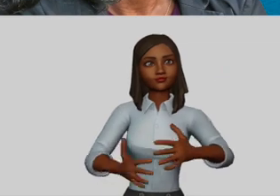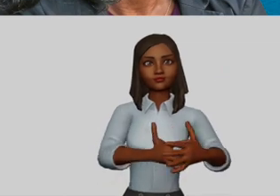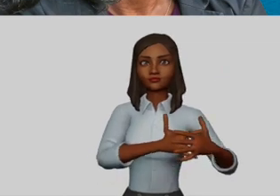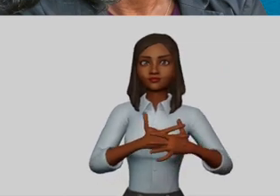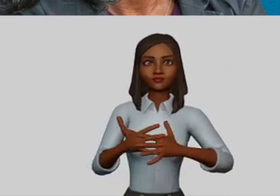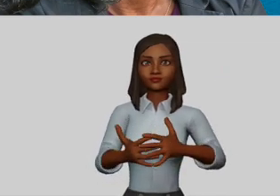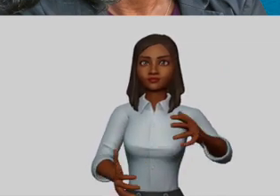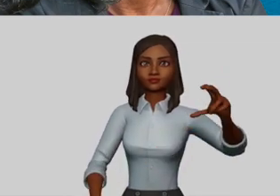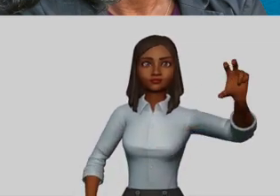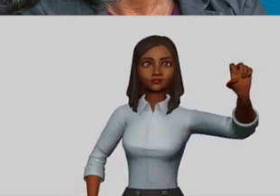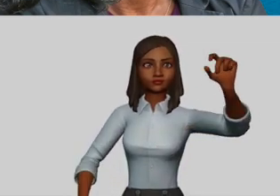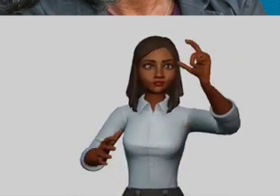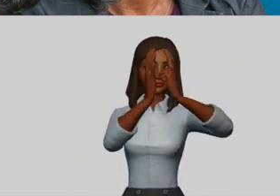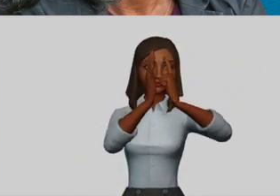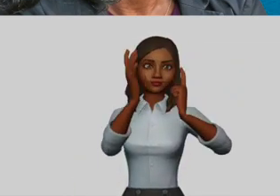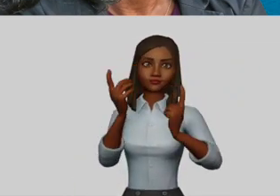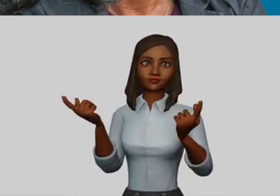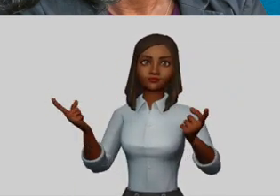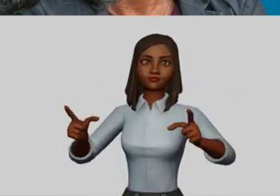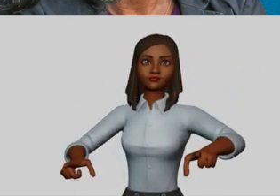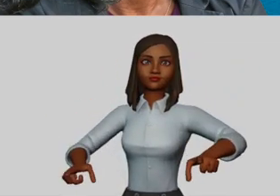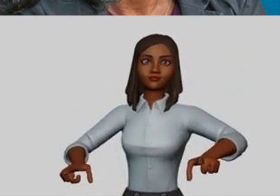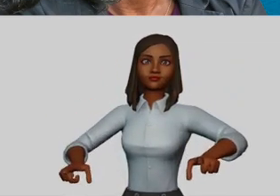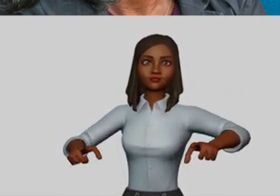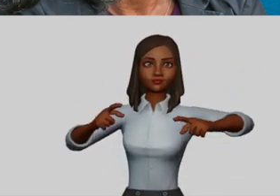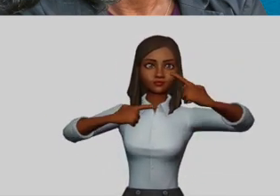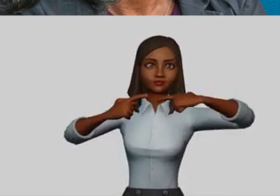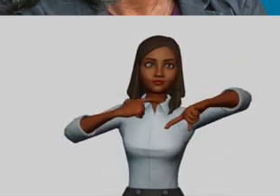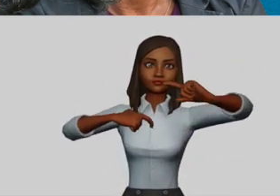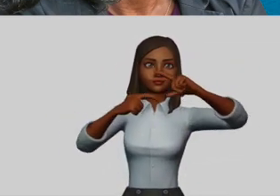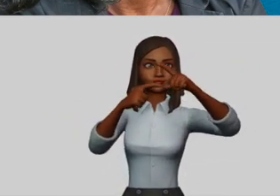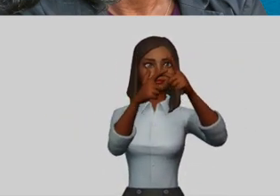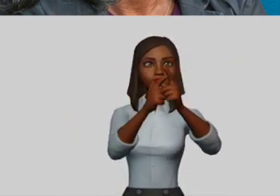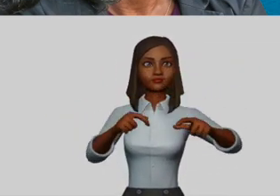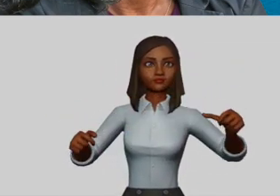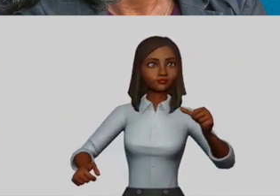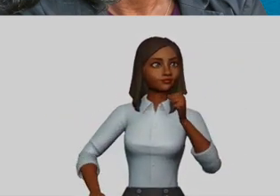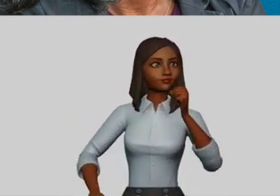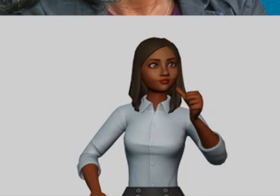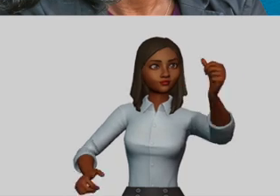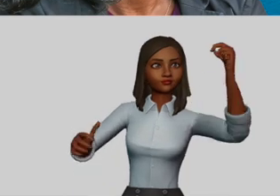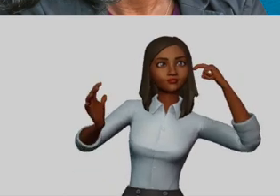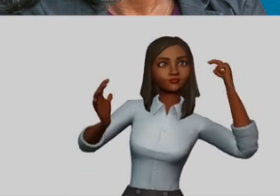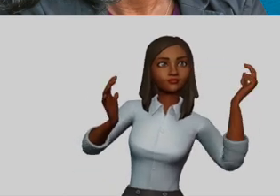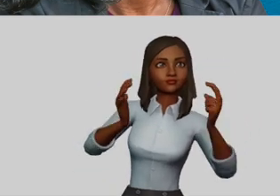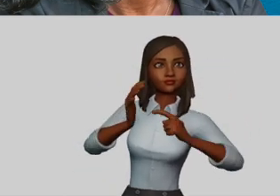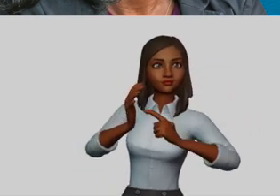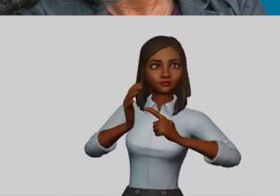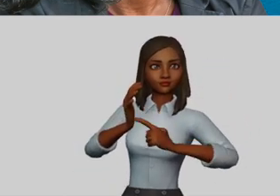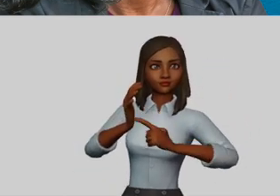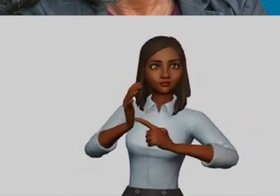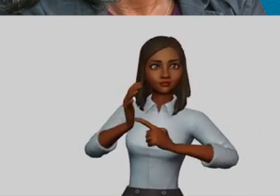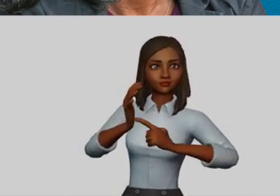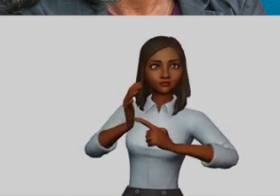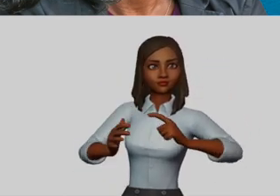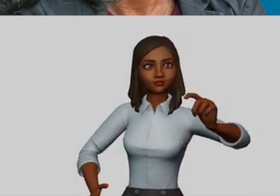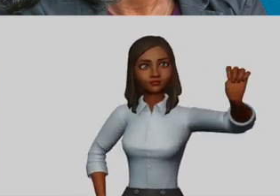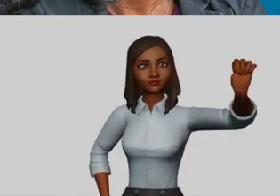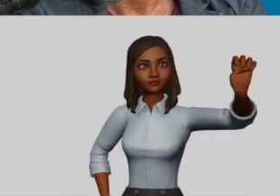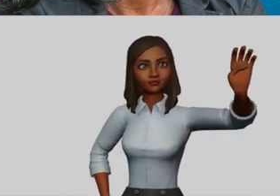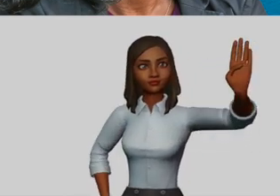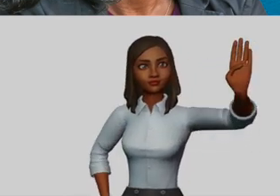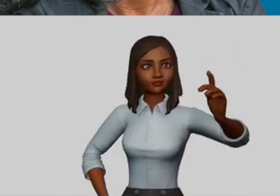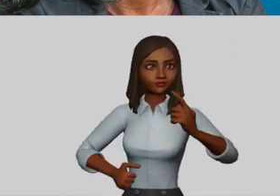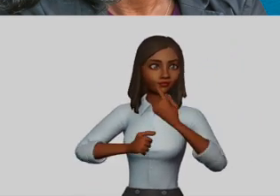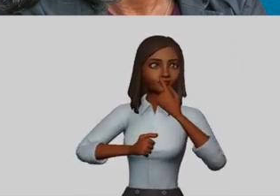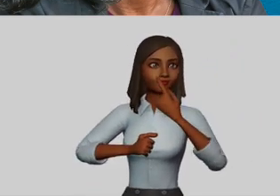muchísimo. Obviamente hay una gran trayectoria todavía porque todos los días hay una necesidad adicional que hay que buscar la forma